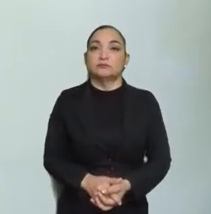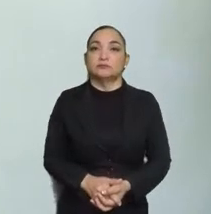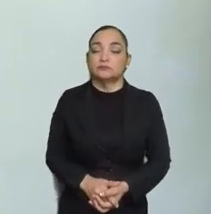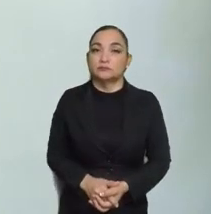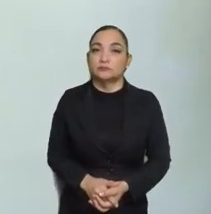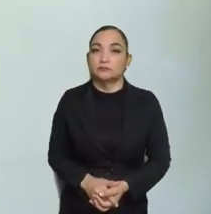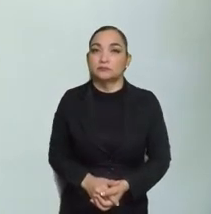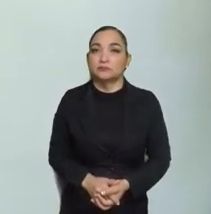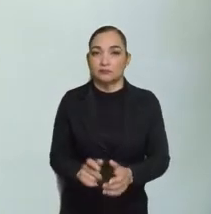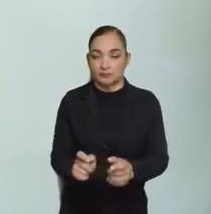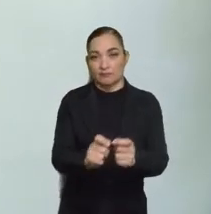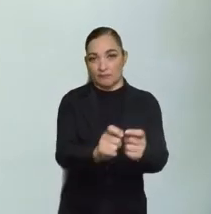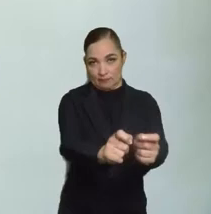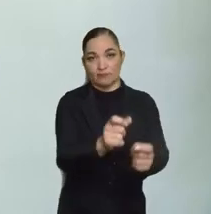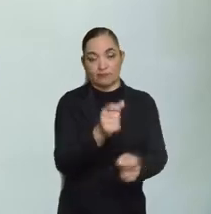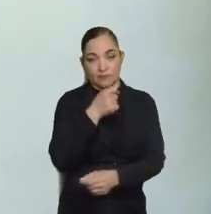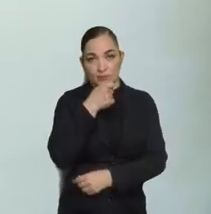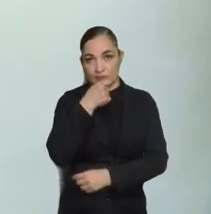Dáselo.